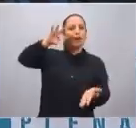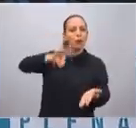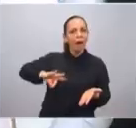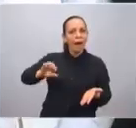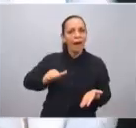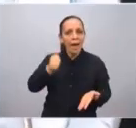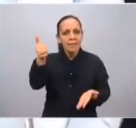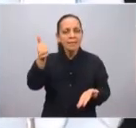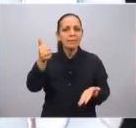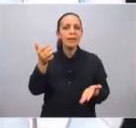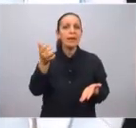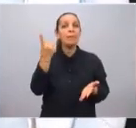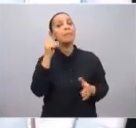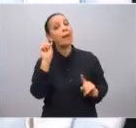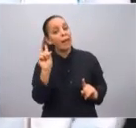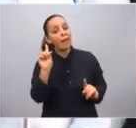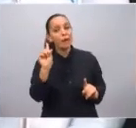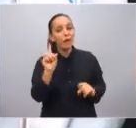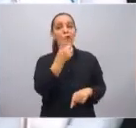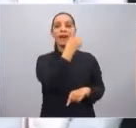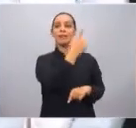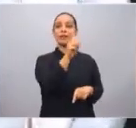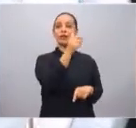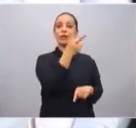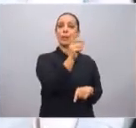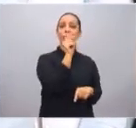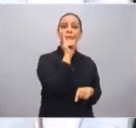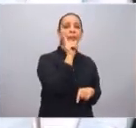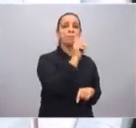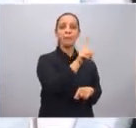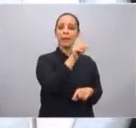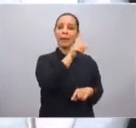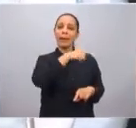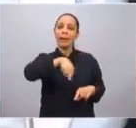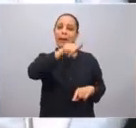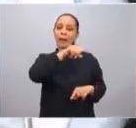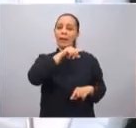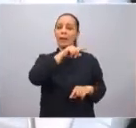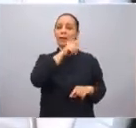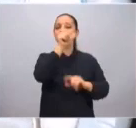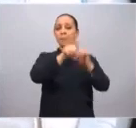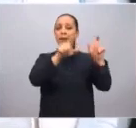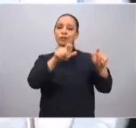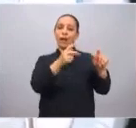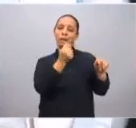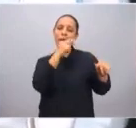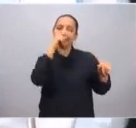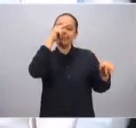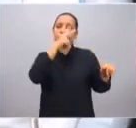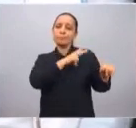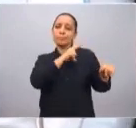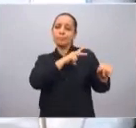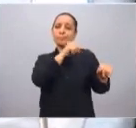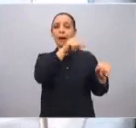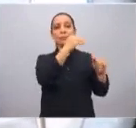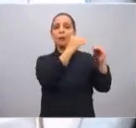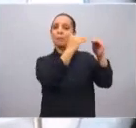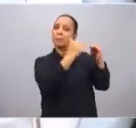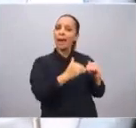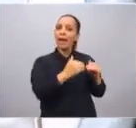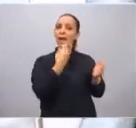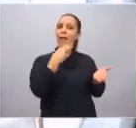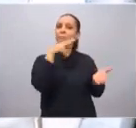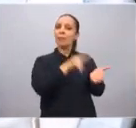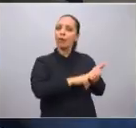mientras a 120.000 de los contribuyentes más ricos le sacan el impuesto a